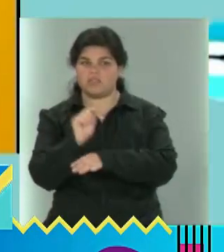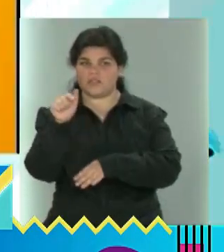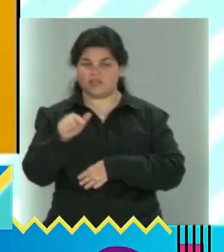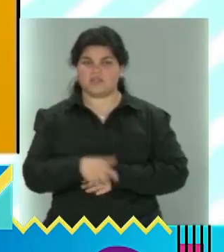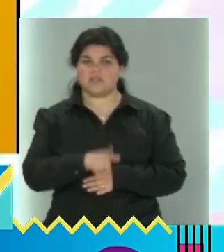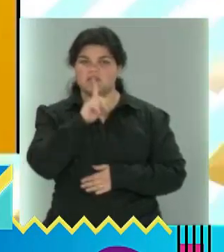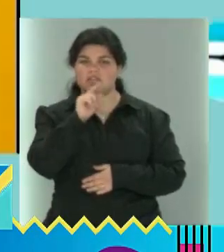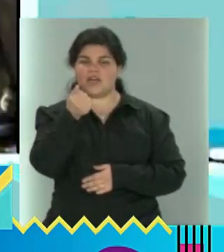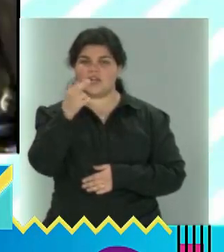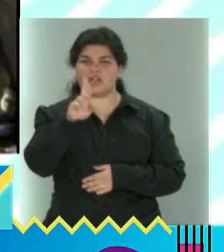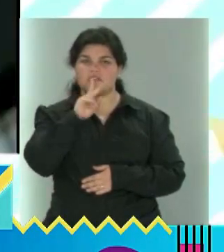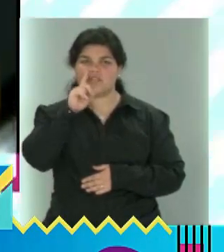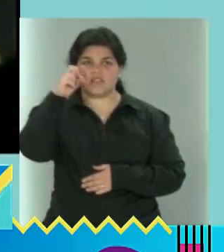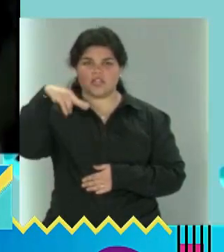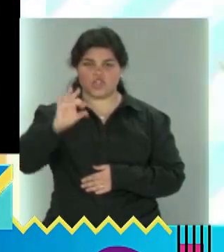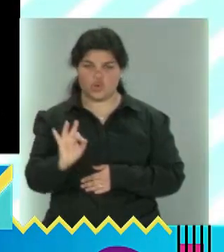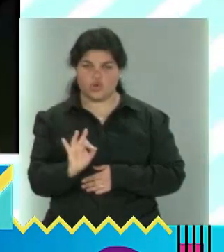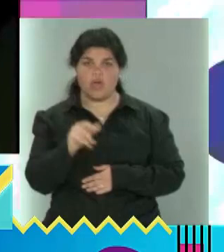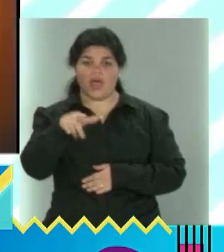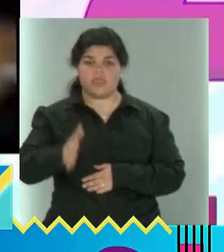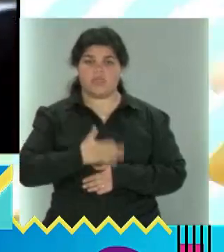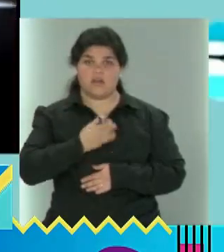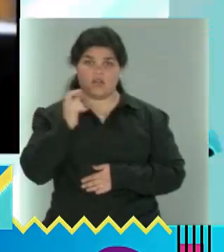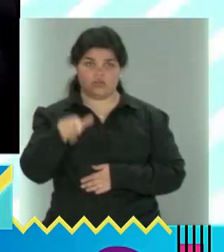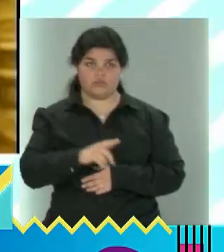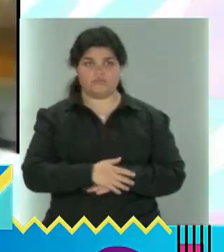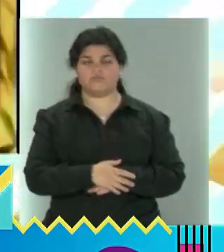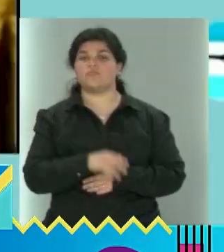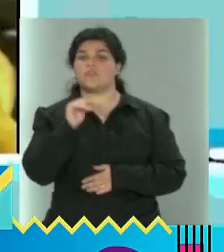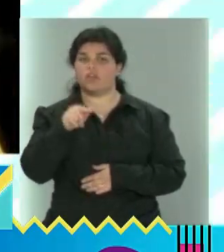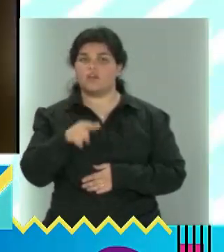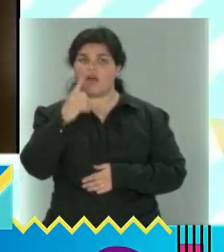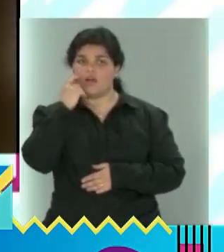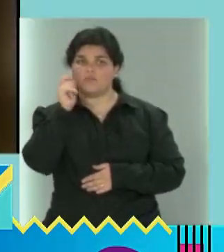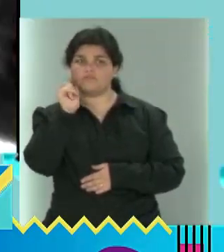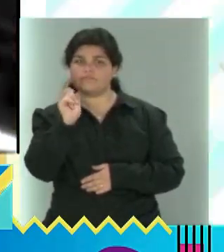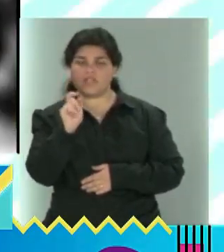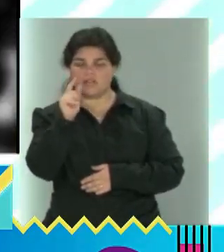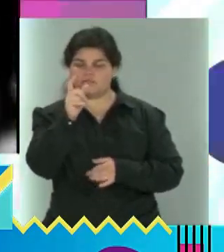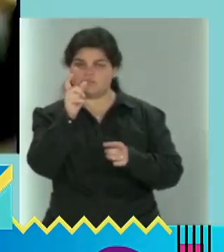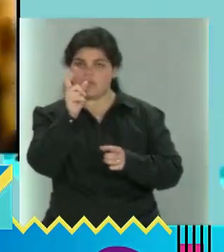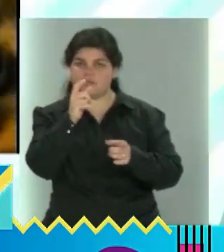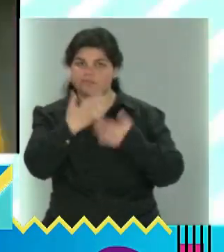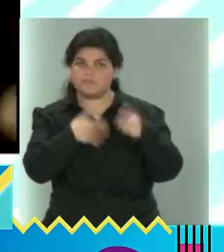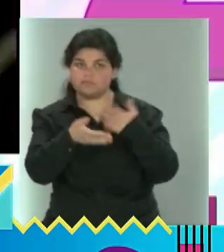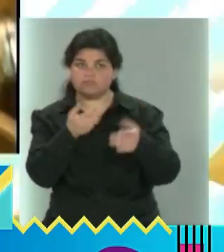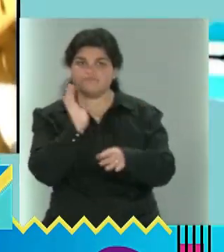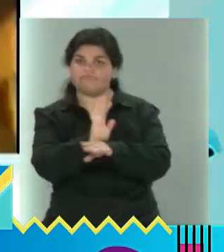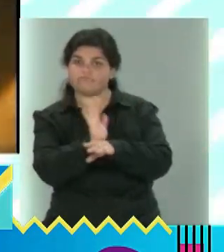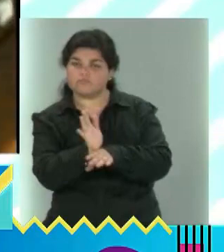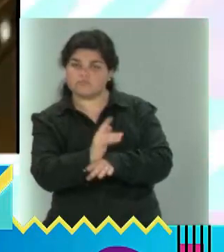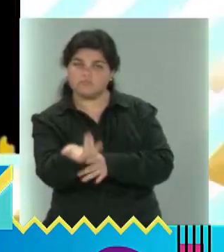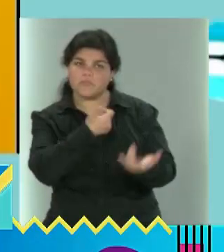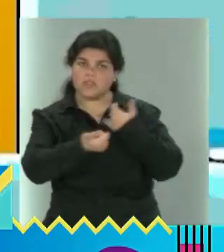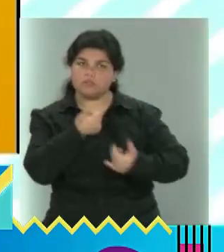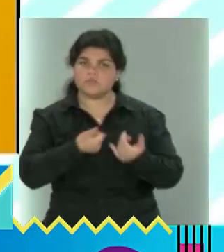Tarantino, protagonizada por Uma Thurman y David Carradine. Kill Bill nos cuenta la historia de una asesina suelta que decide alejarse